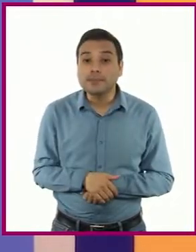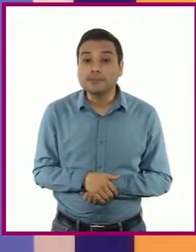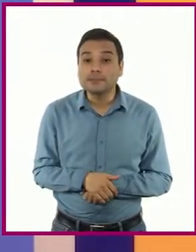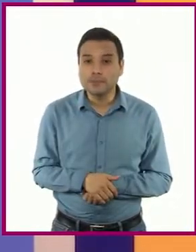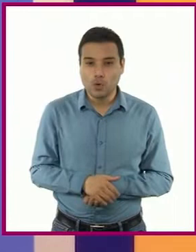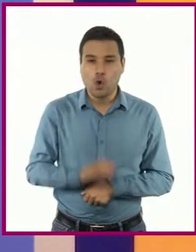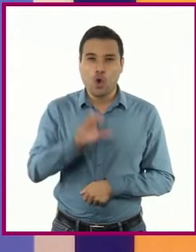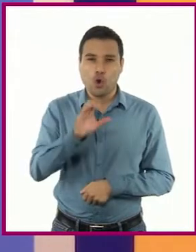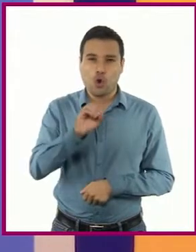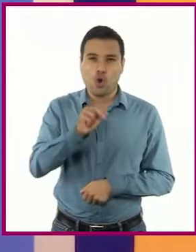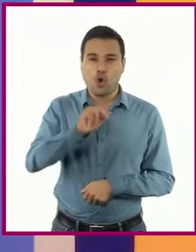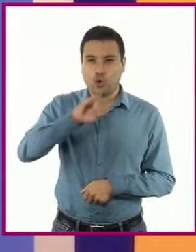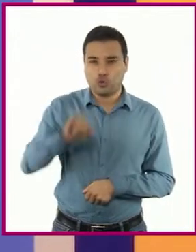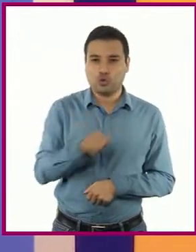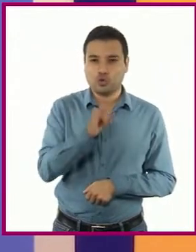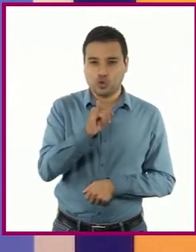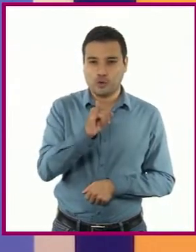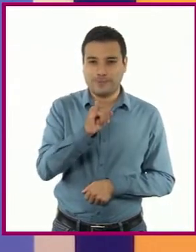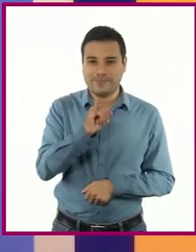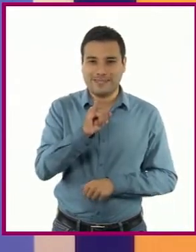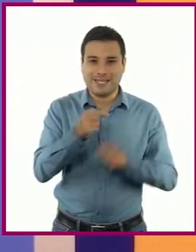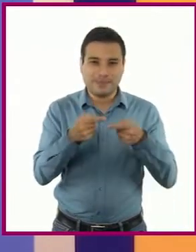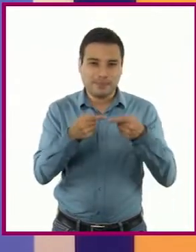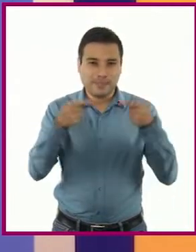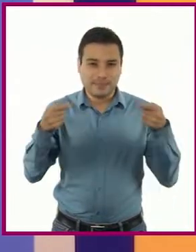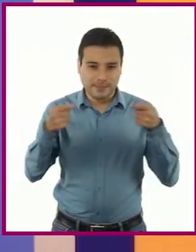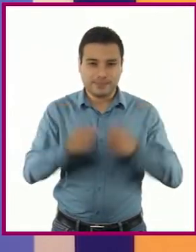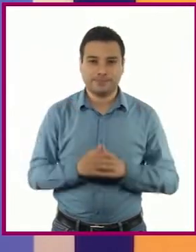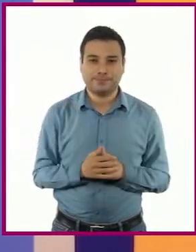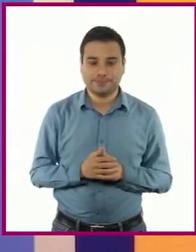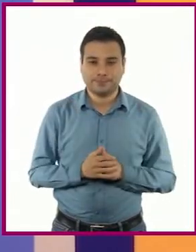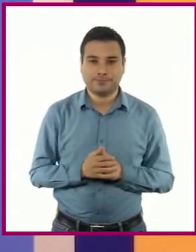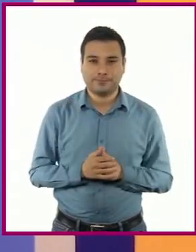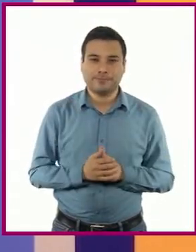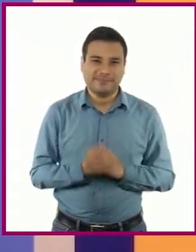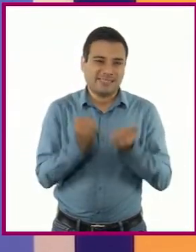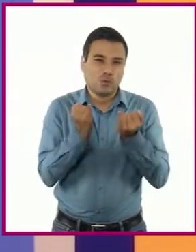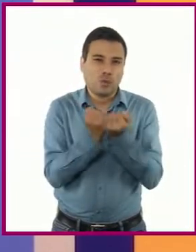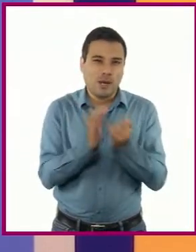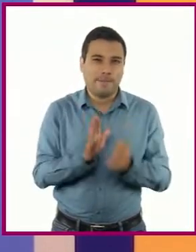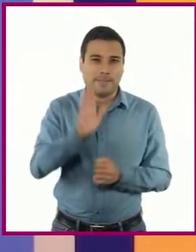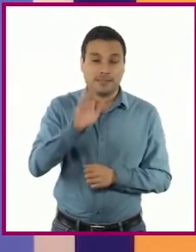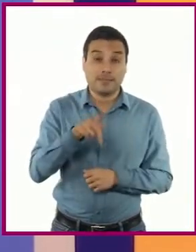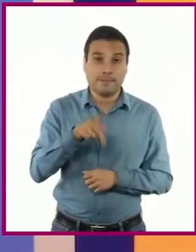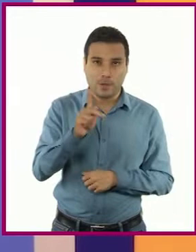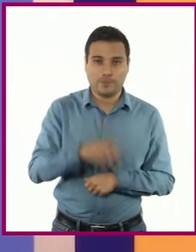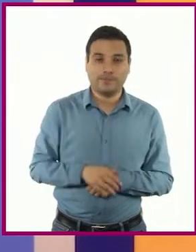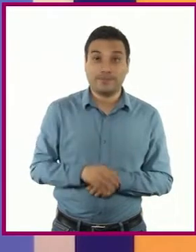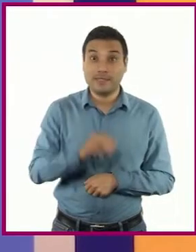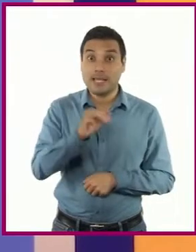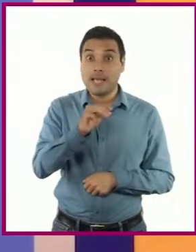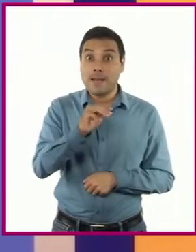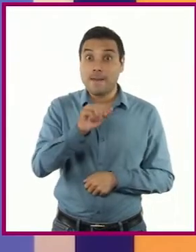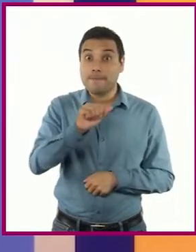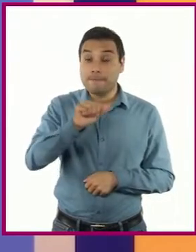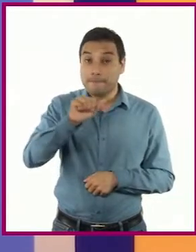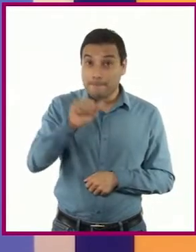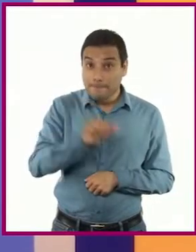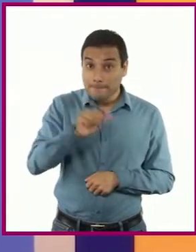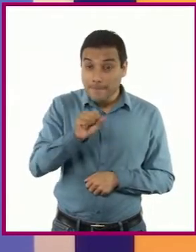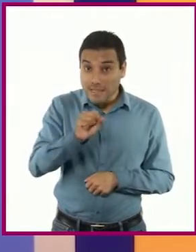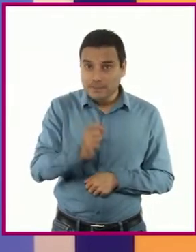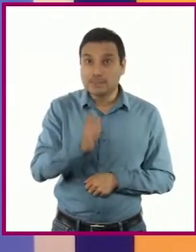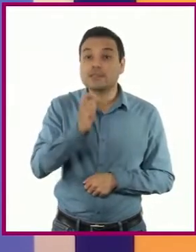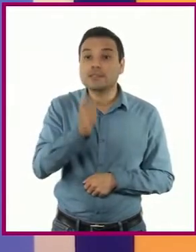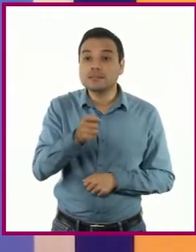Su equivalente es pero. Más con acento es un adverbio. Recuerden que este